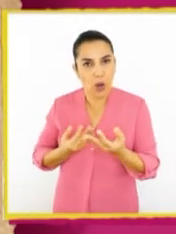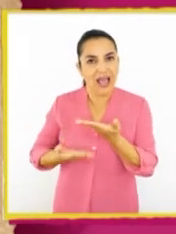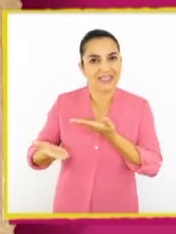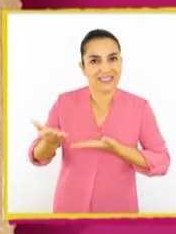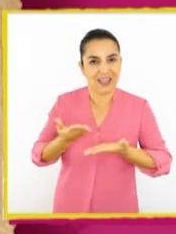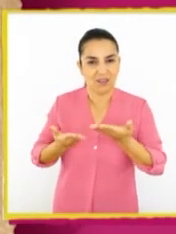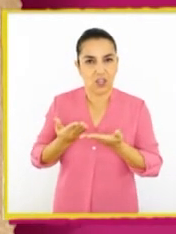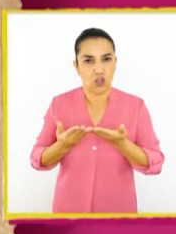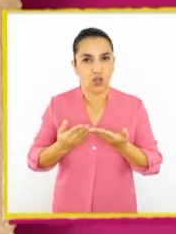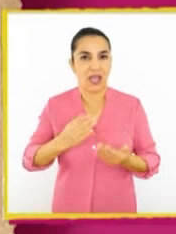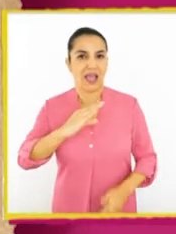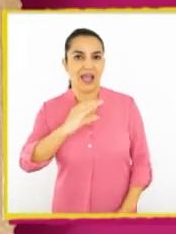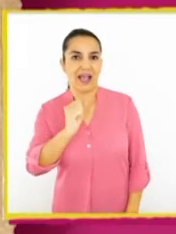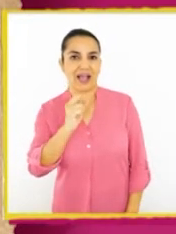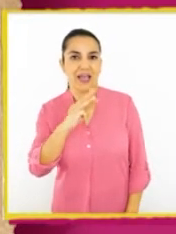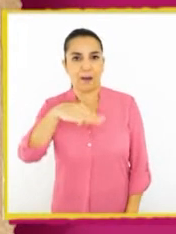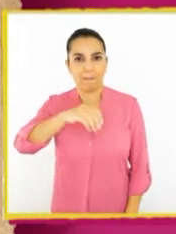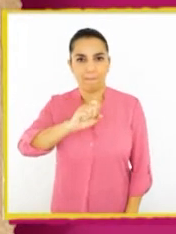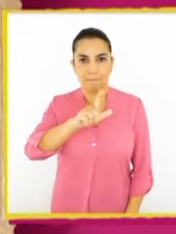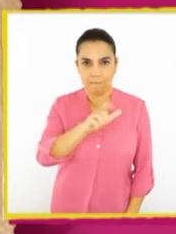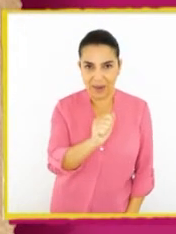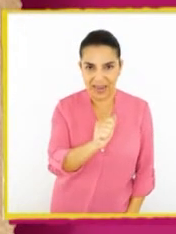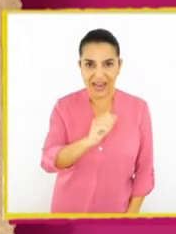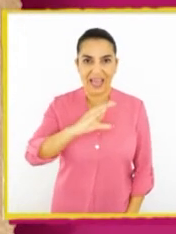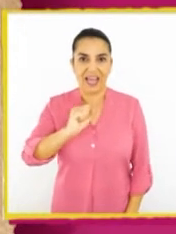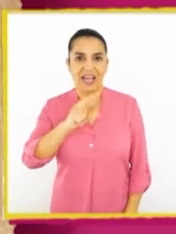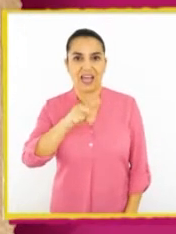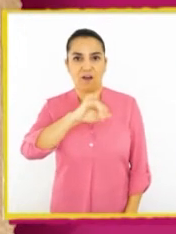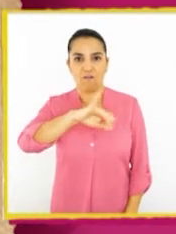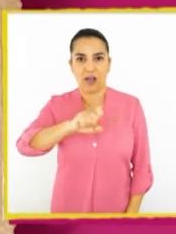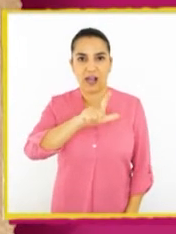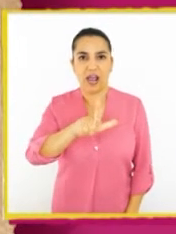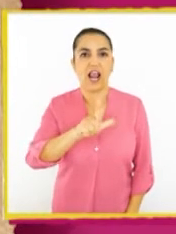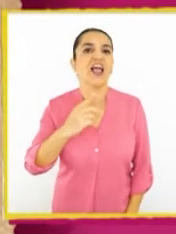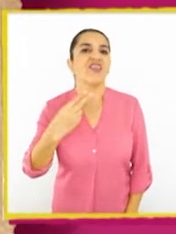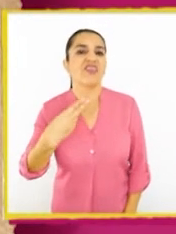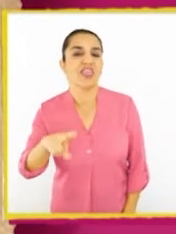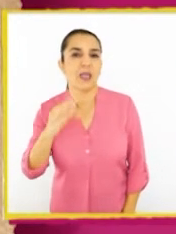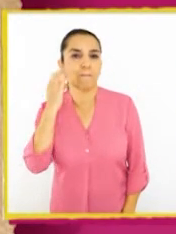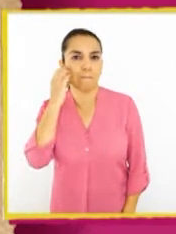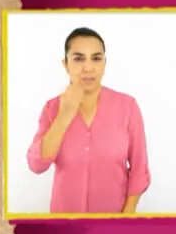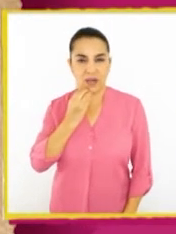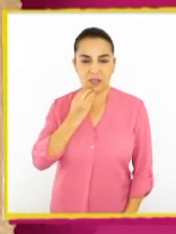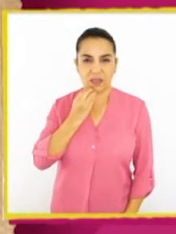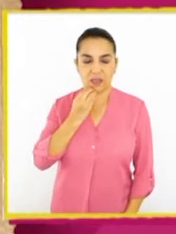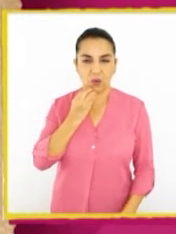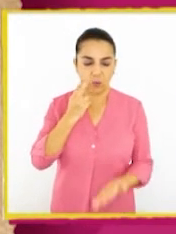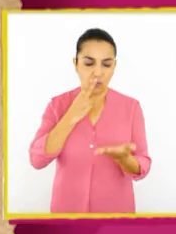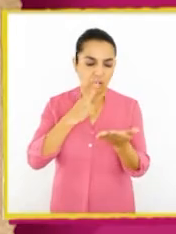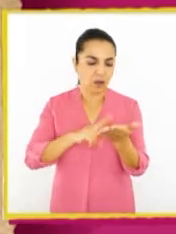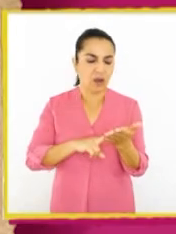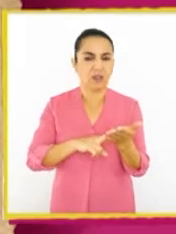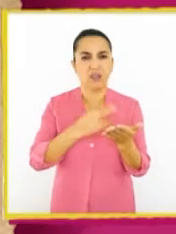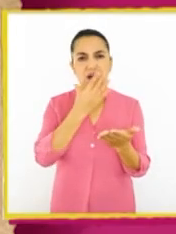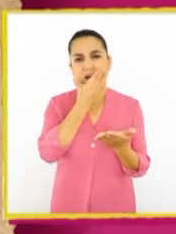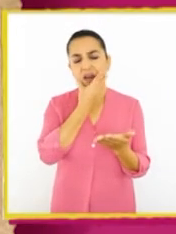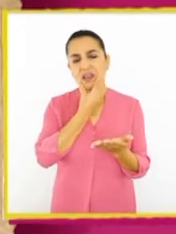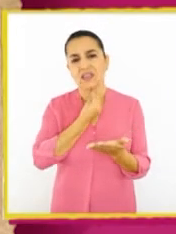segura servidora, Carmela Carvajal de Prat. ¡Ah! Se pasó de linda esta carta.